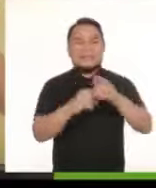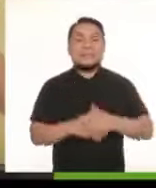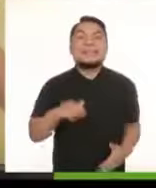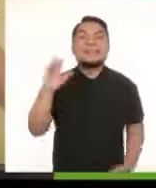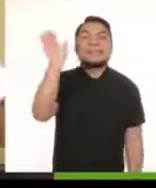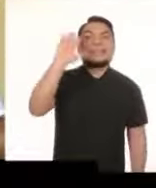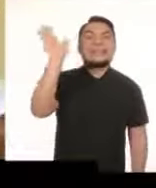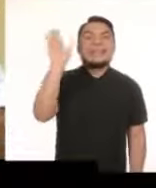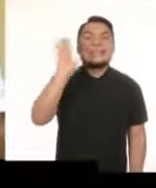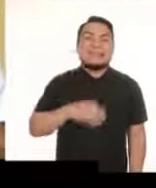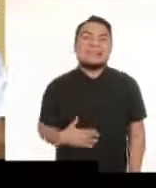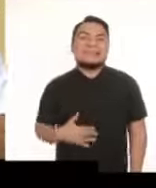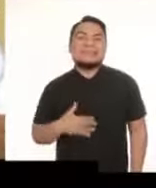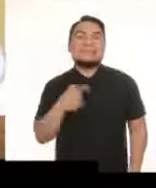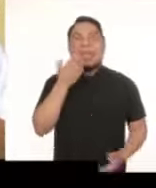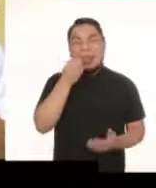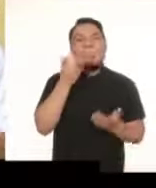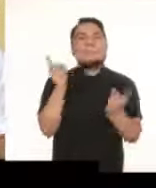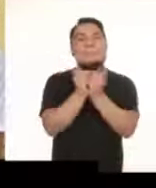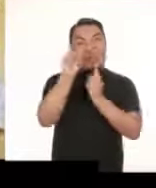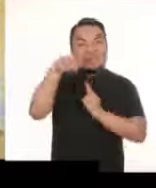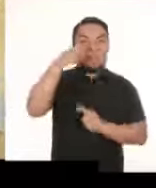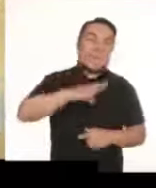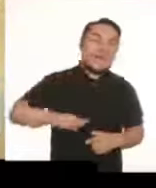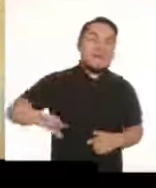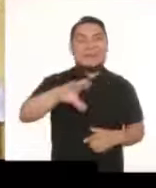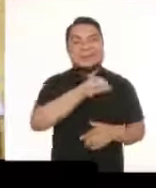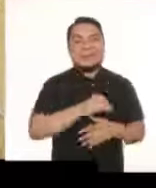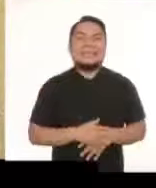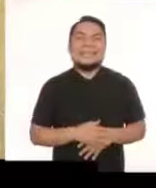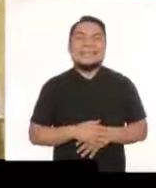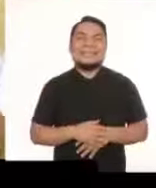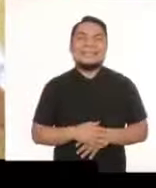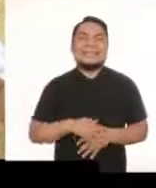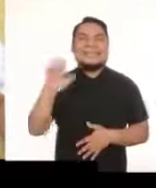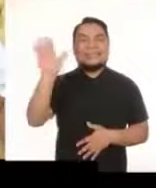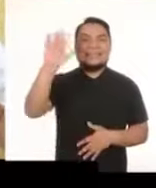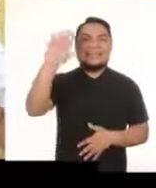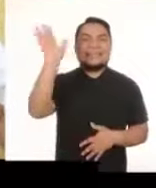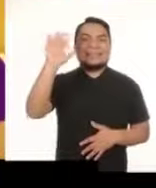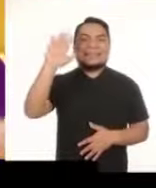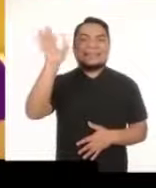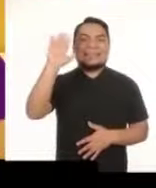¡Chao! Tupananchikama Masikuna.